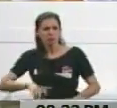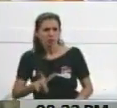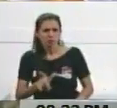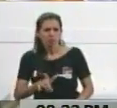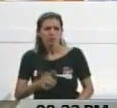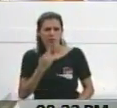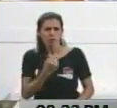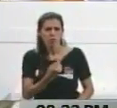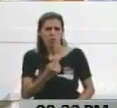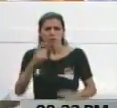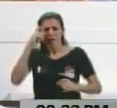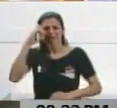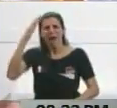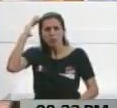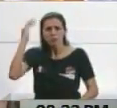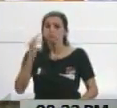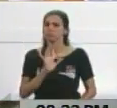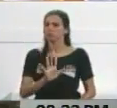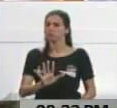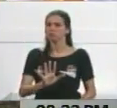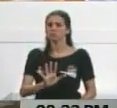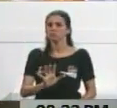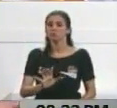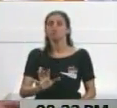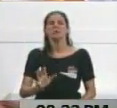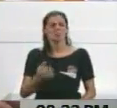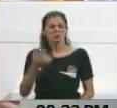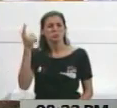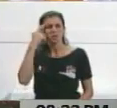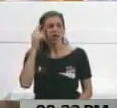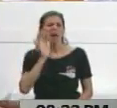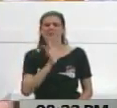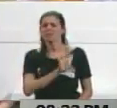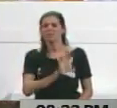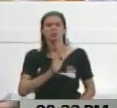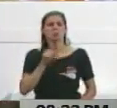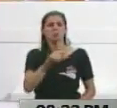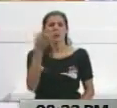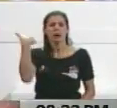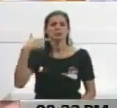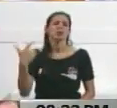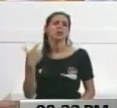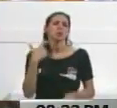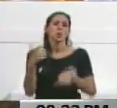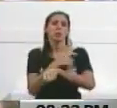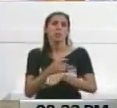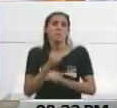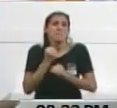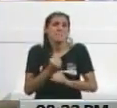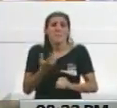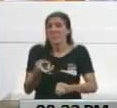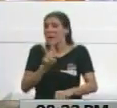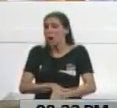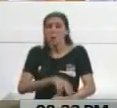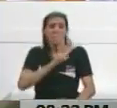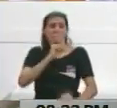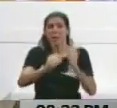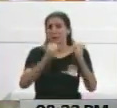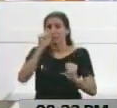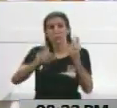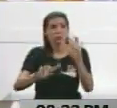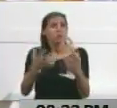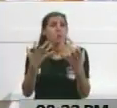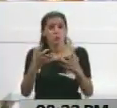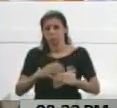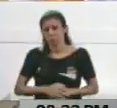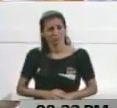Bueno, Ramos Aluc, de ti yo espero eso y más, porque tú fuiste parte de los gobiernos más asesinos de este país.